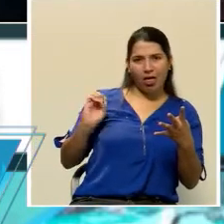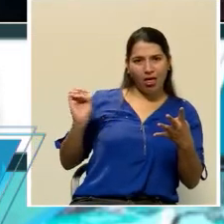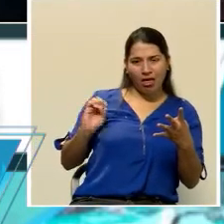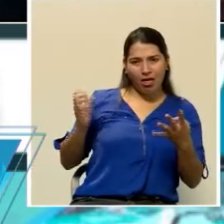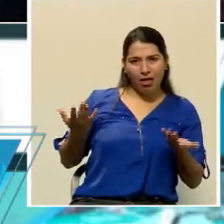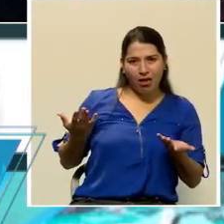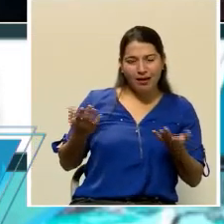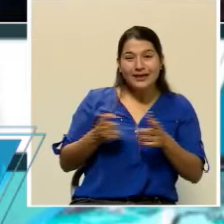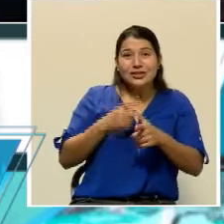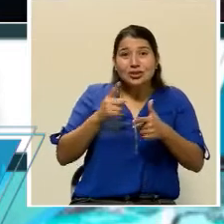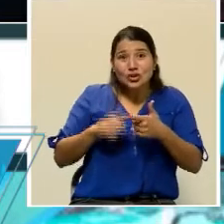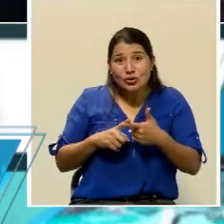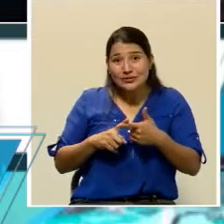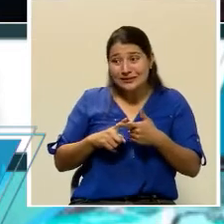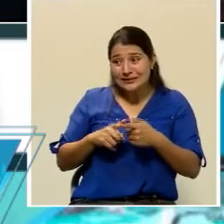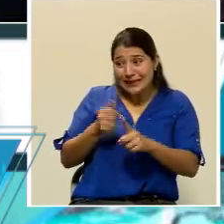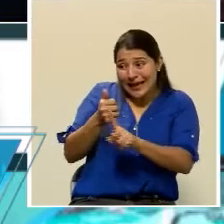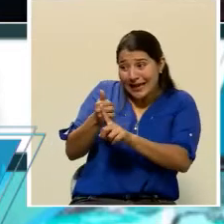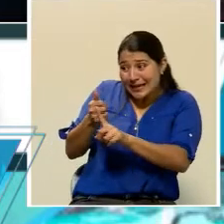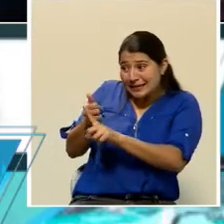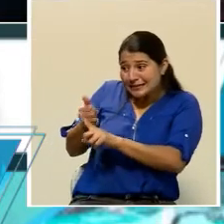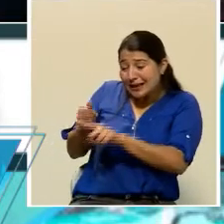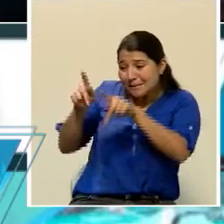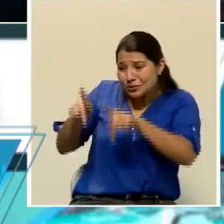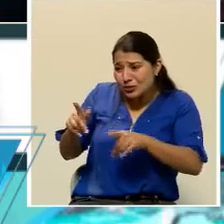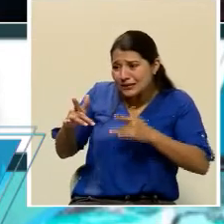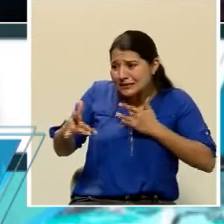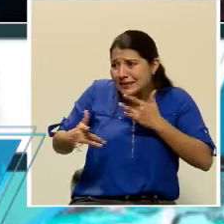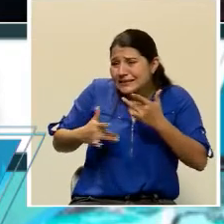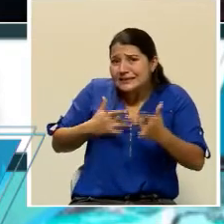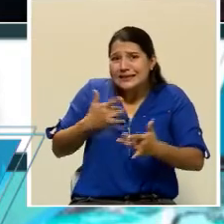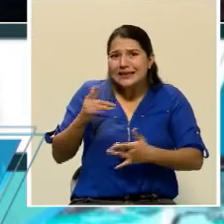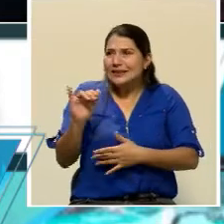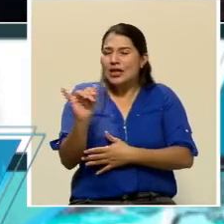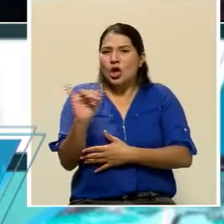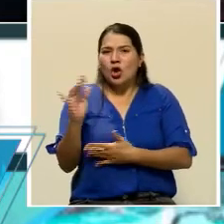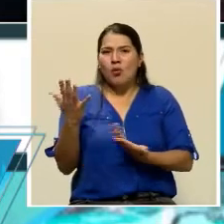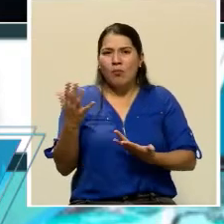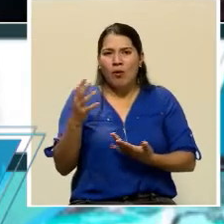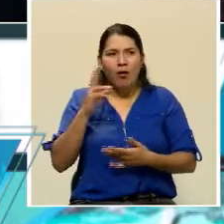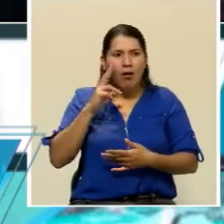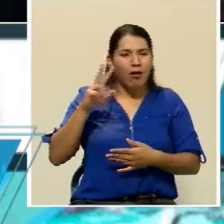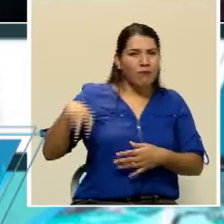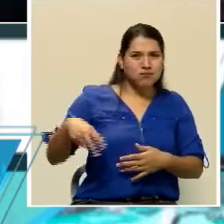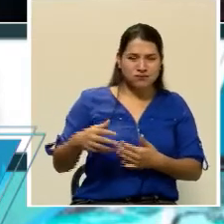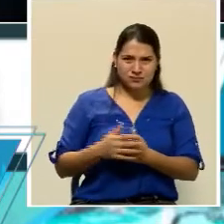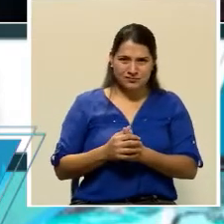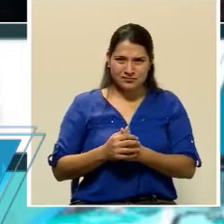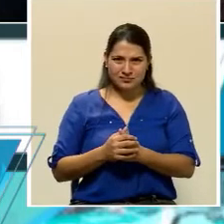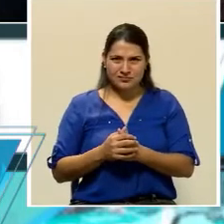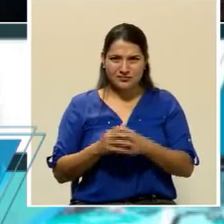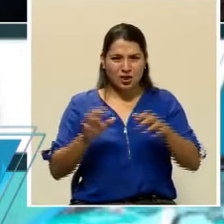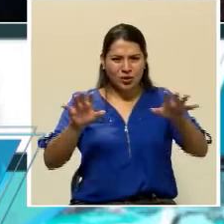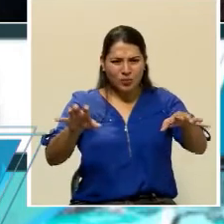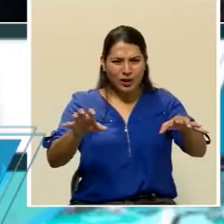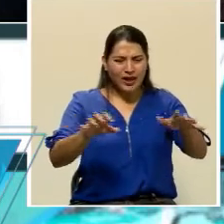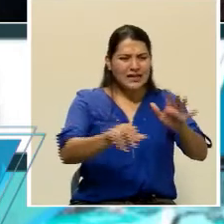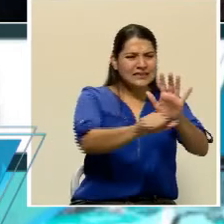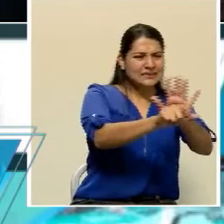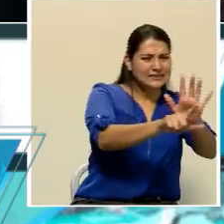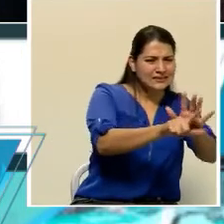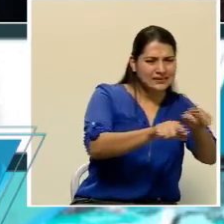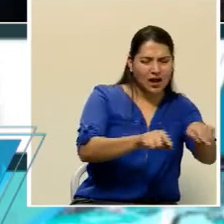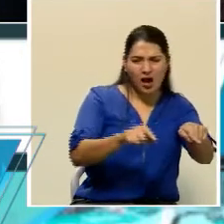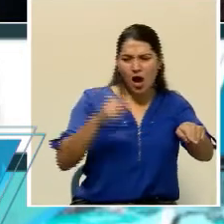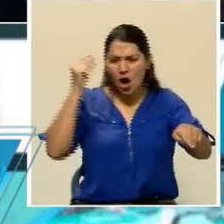siente excluida completamente de esta dinámica entre el Ejecutivo y la Asamblea. El